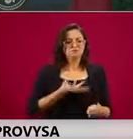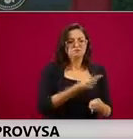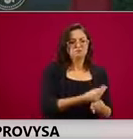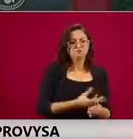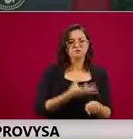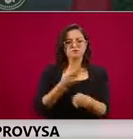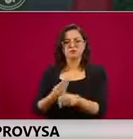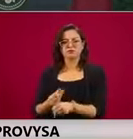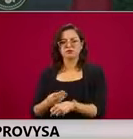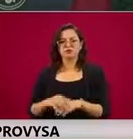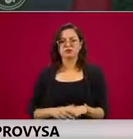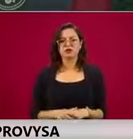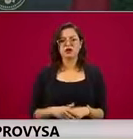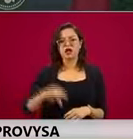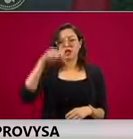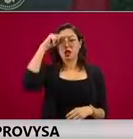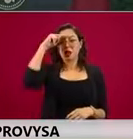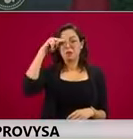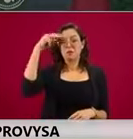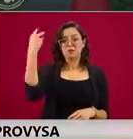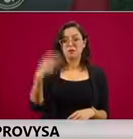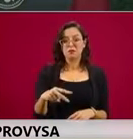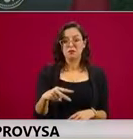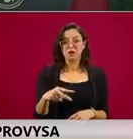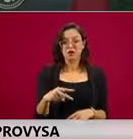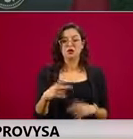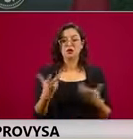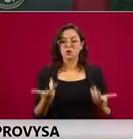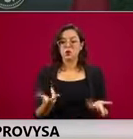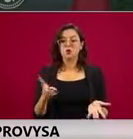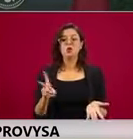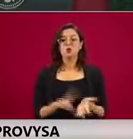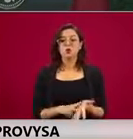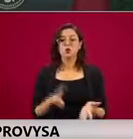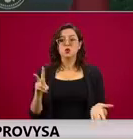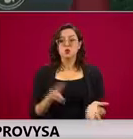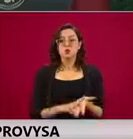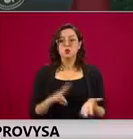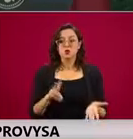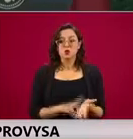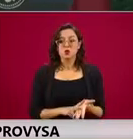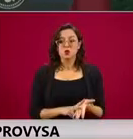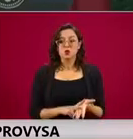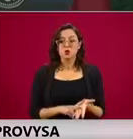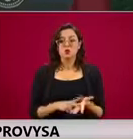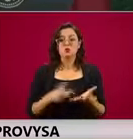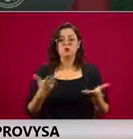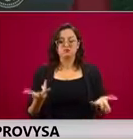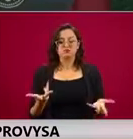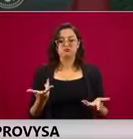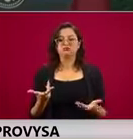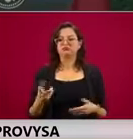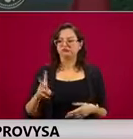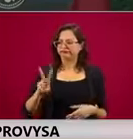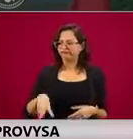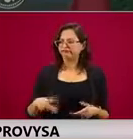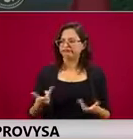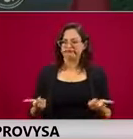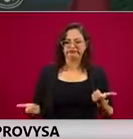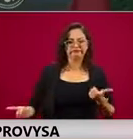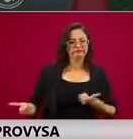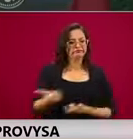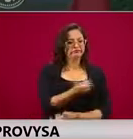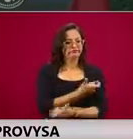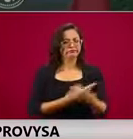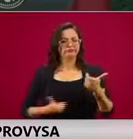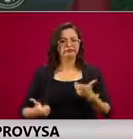pues, en resumen, resultó bueno. Resultó bueno para Donald Trump. No para